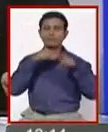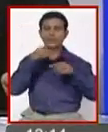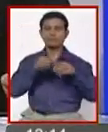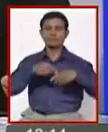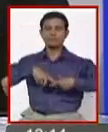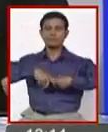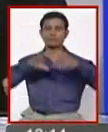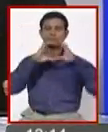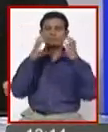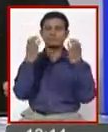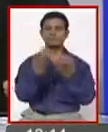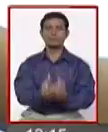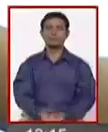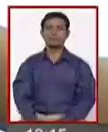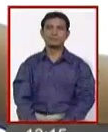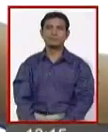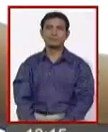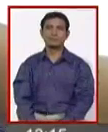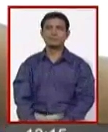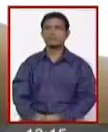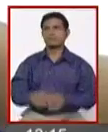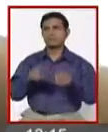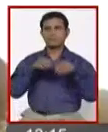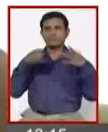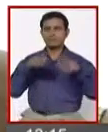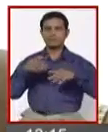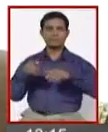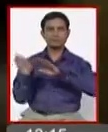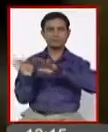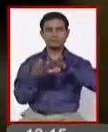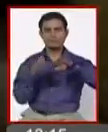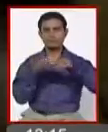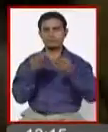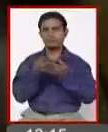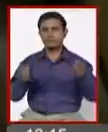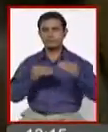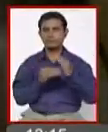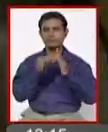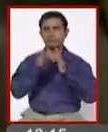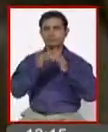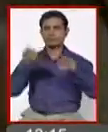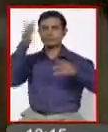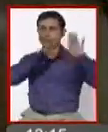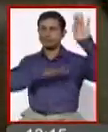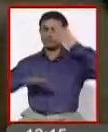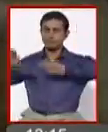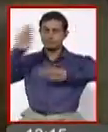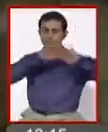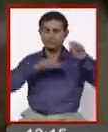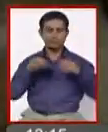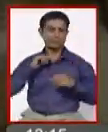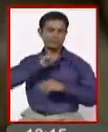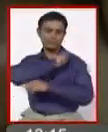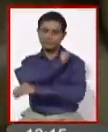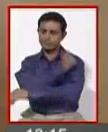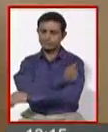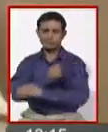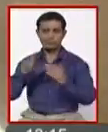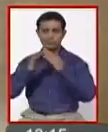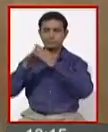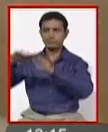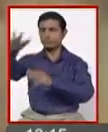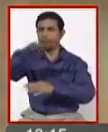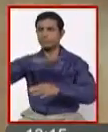clases hasta el próximo mes de mayo. Día que pasa y los casos de influenza aumentan y preocupan de sobremanera a las autoridades y